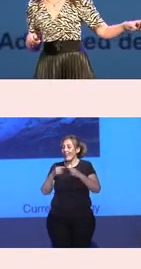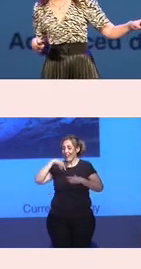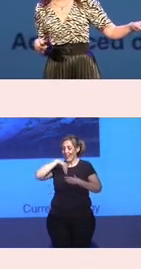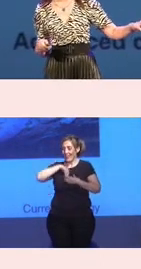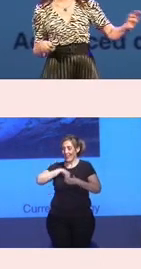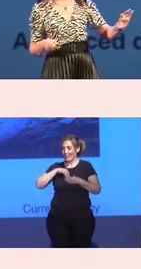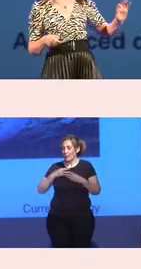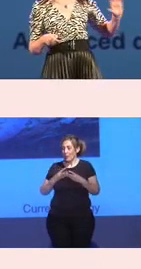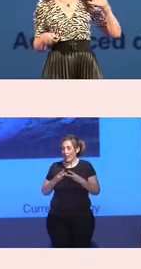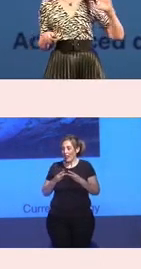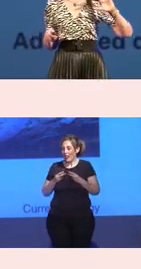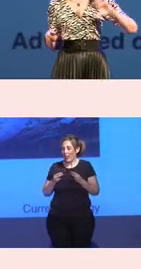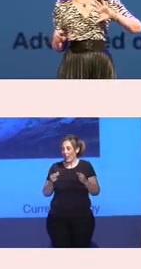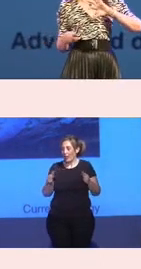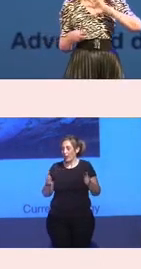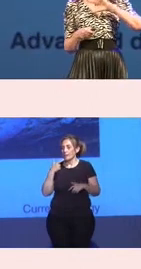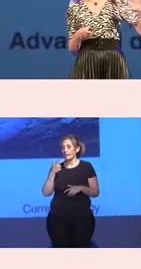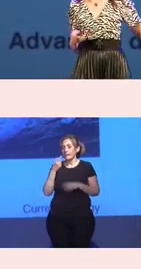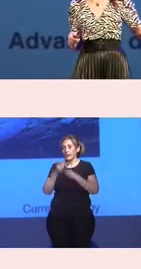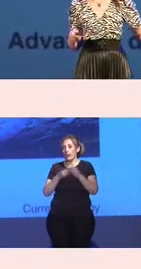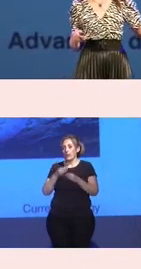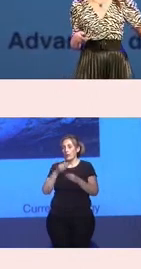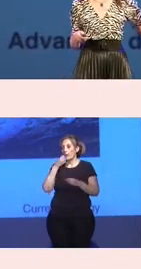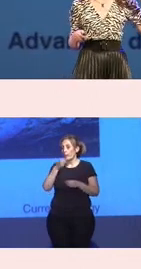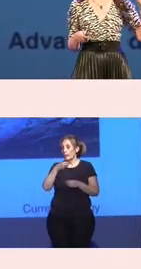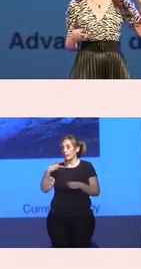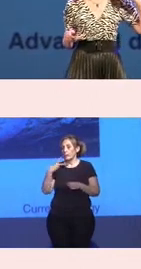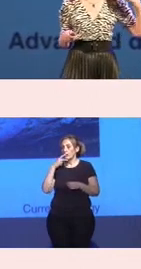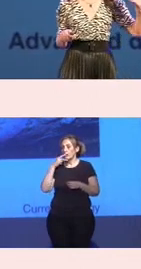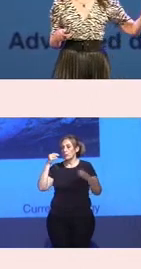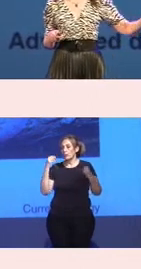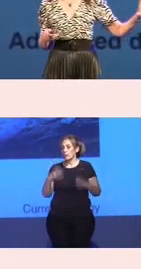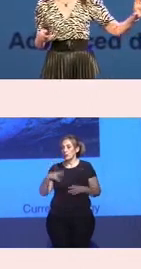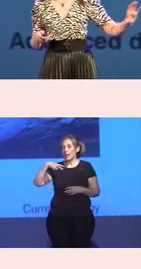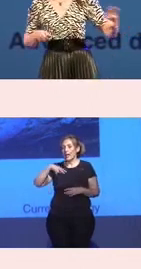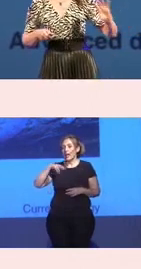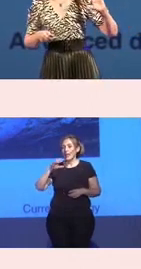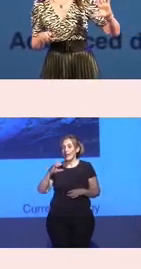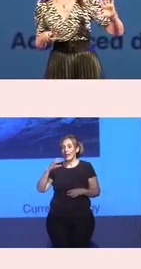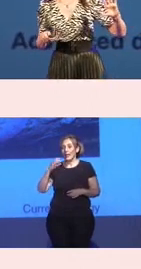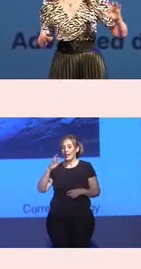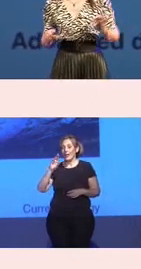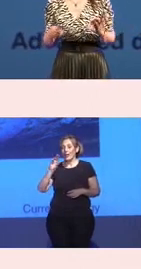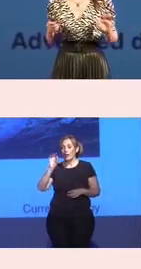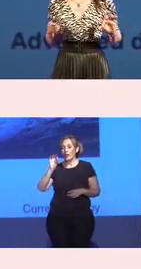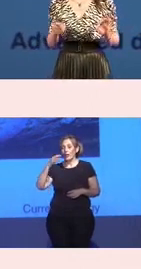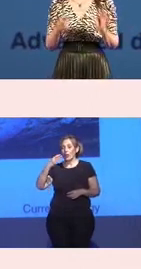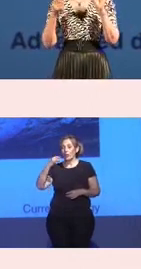en el proceso de descomposición Esto está diendo un auténtico Boom se llama necrobiosis